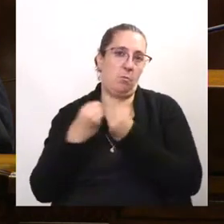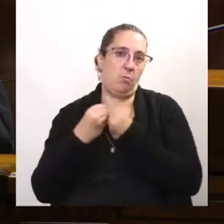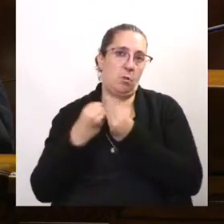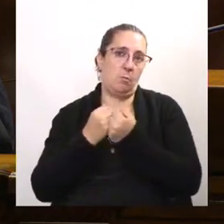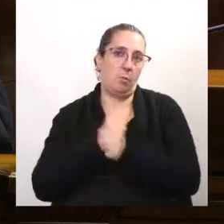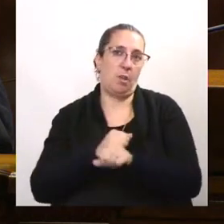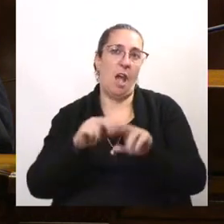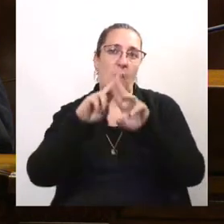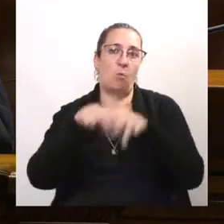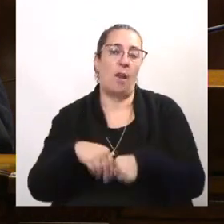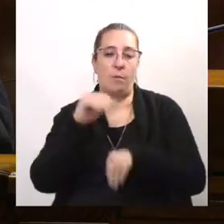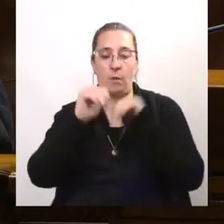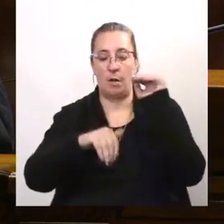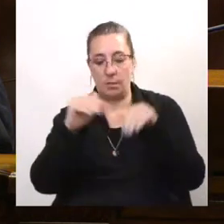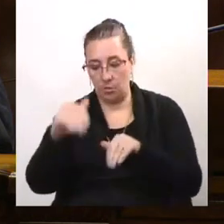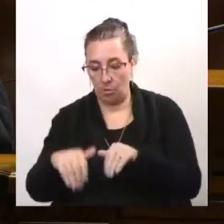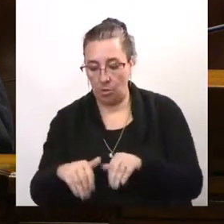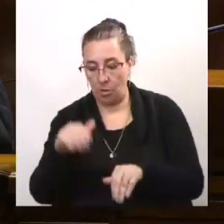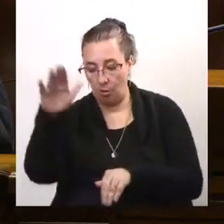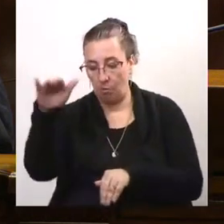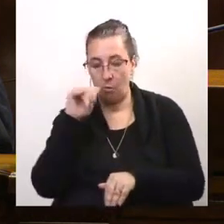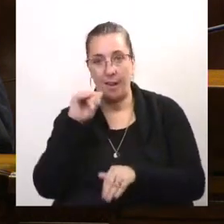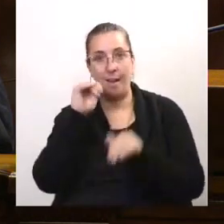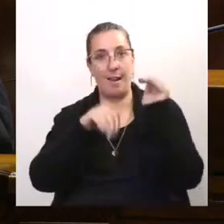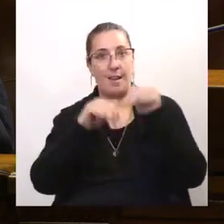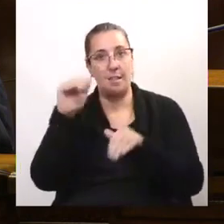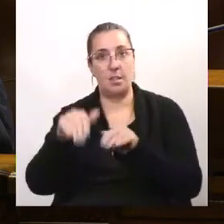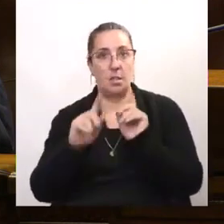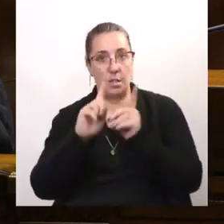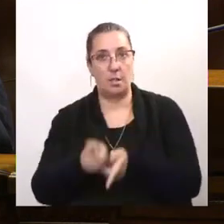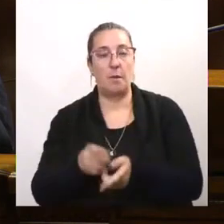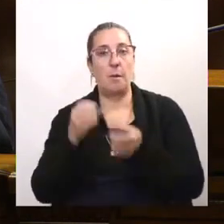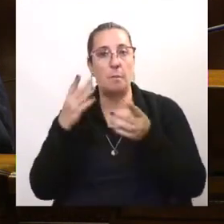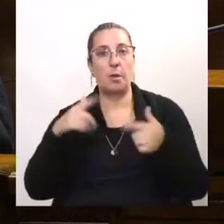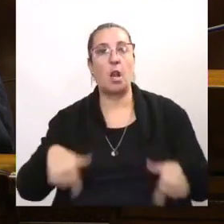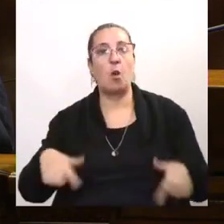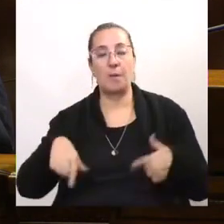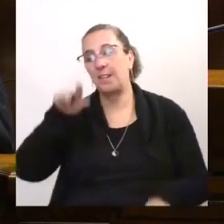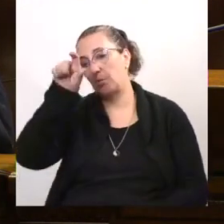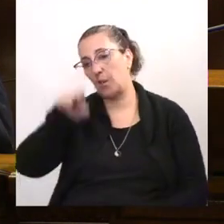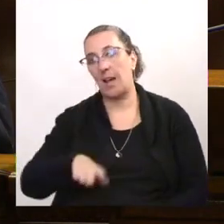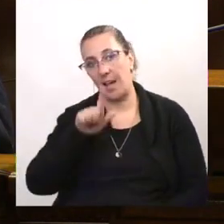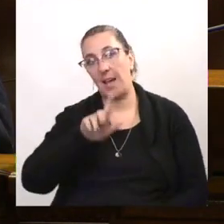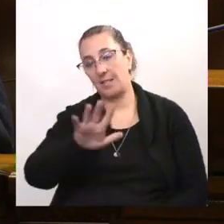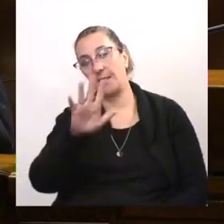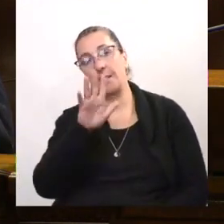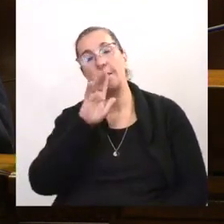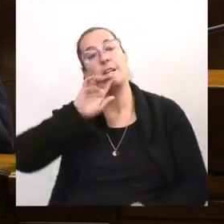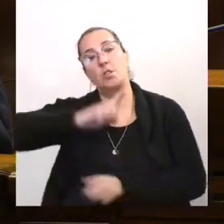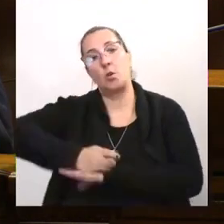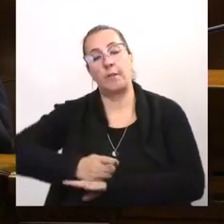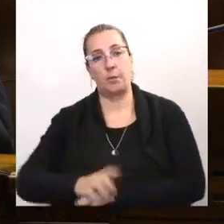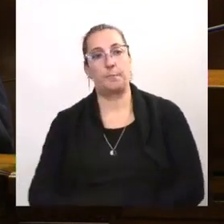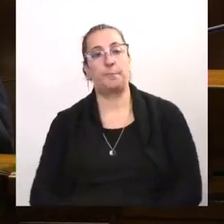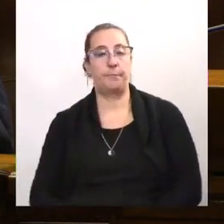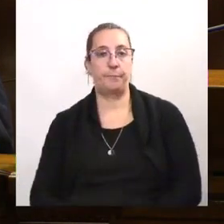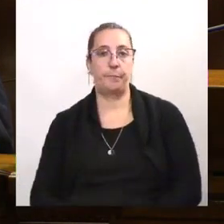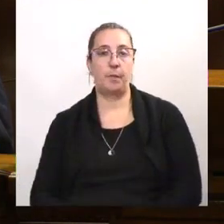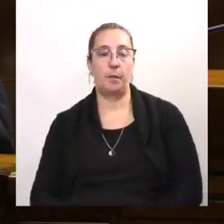una elección y convocar a elecciones, porque los ministros así lo resolvieron, claro, se tienen que dar los fundamentos para eso.